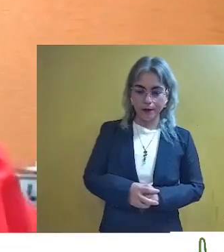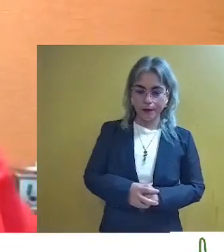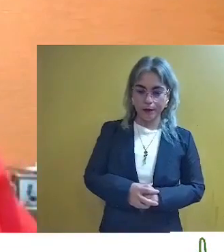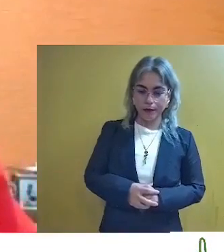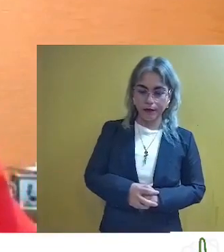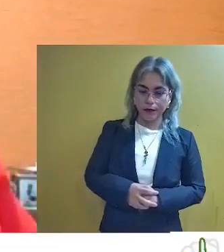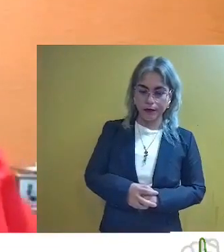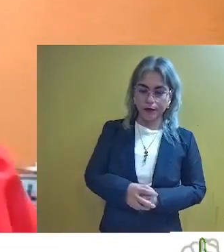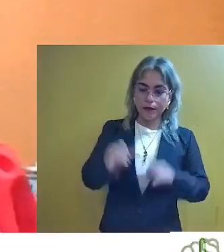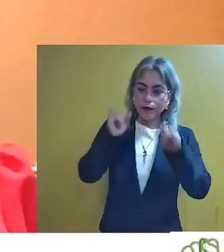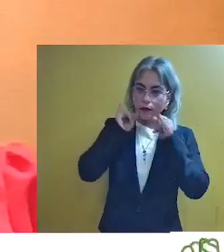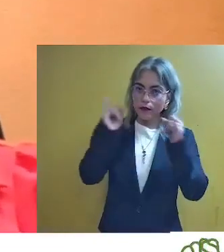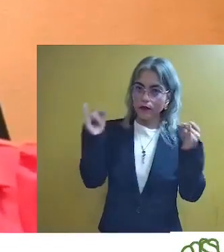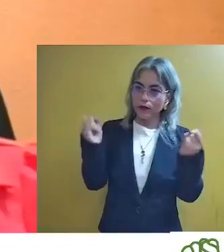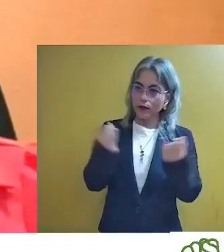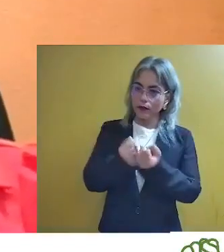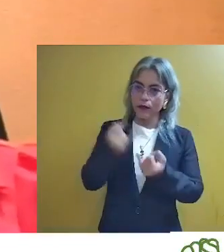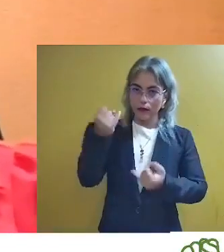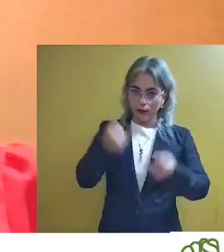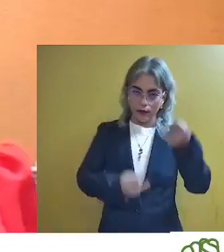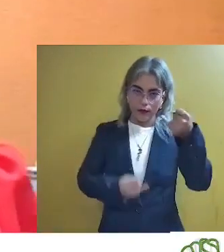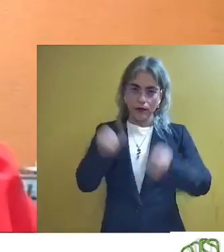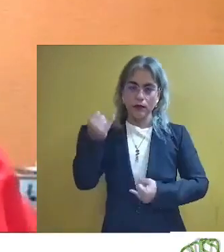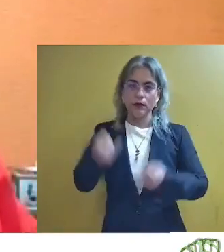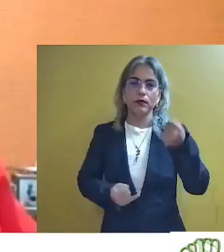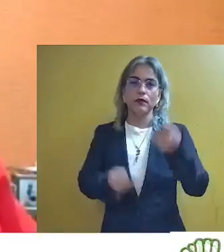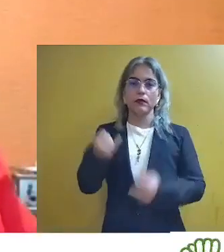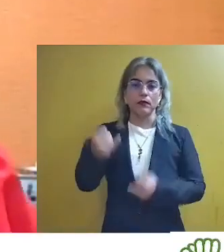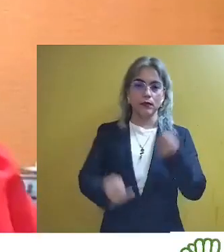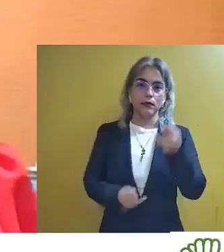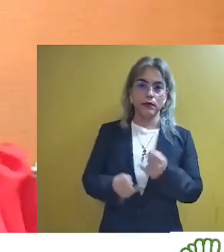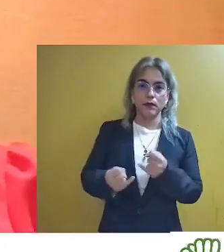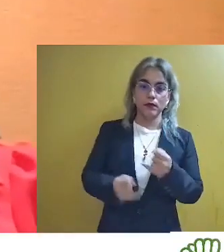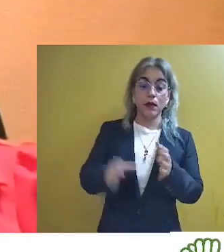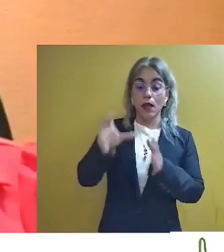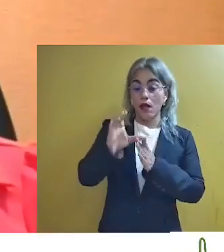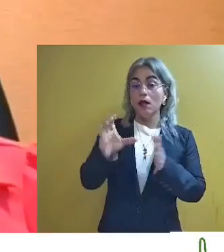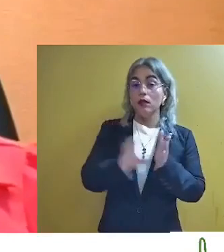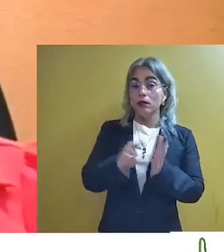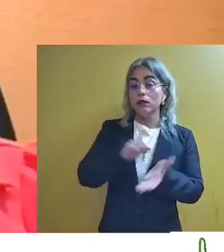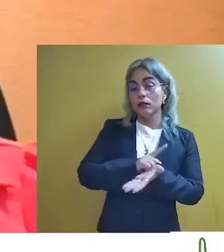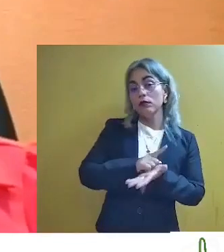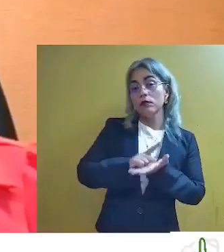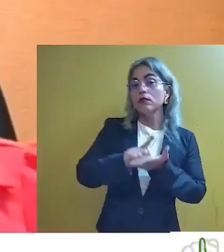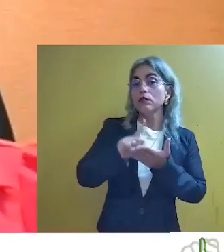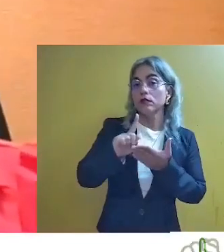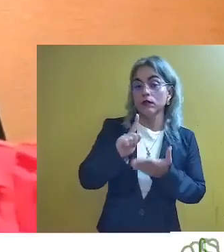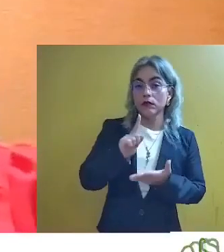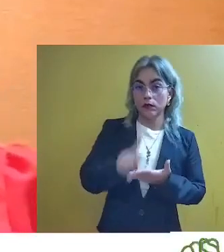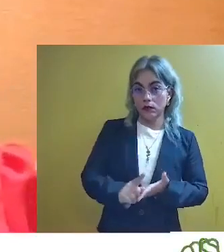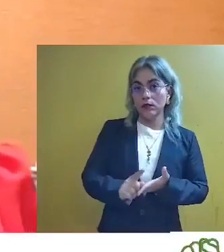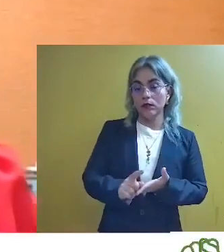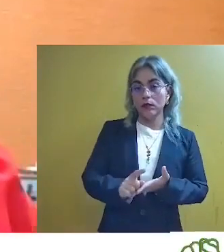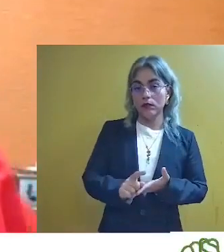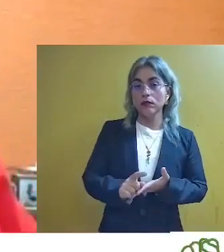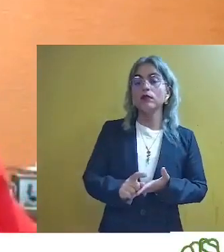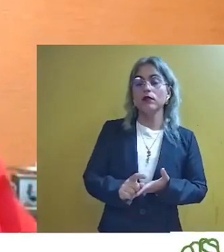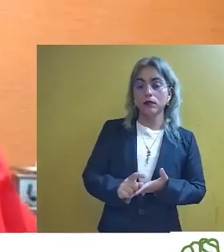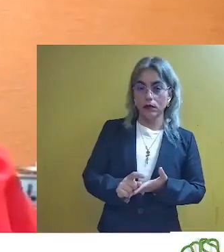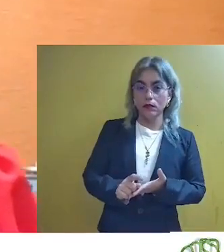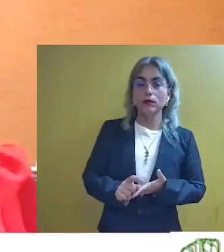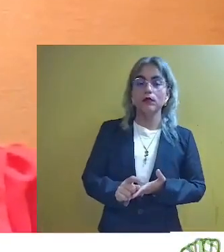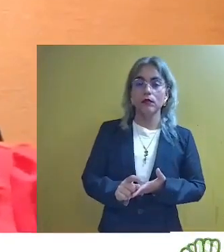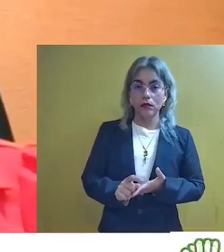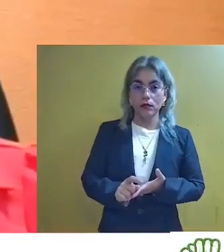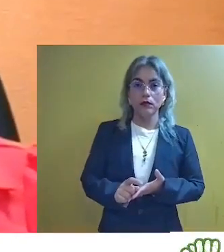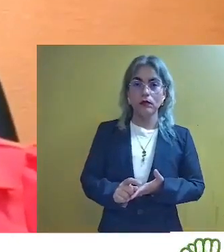juzgada es un principio y una garantía constitucional que forma parte de la tutela judicial efectiva